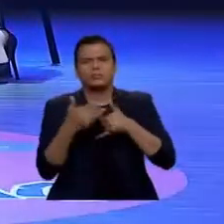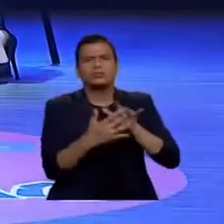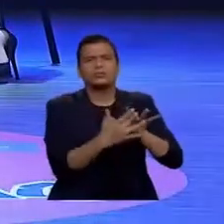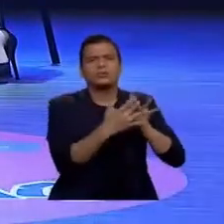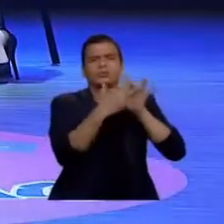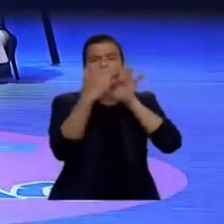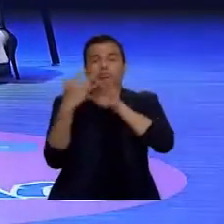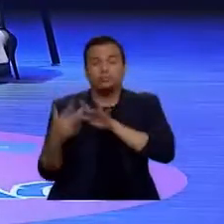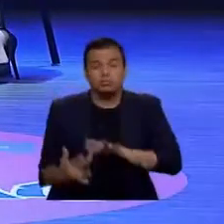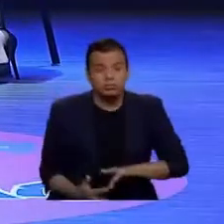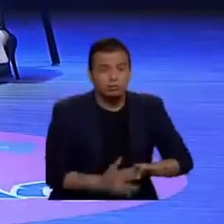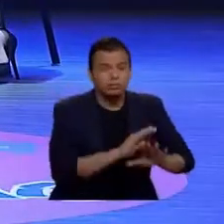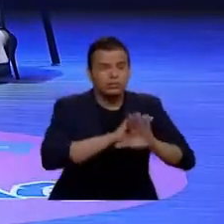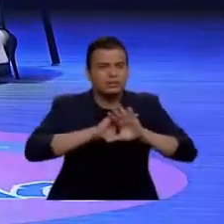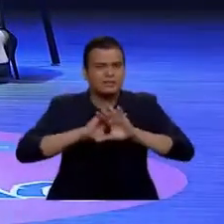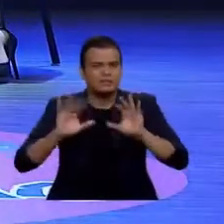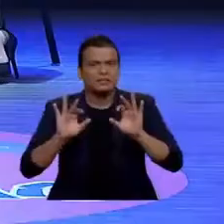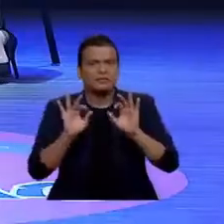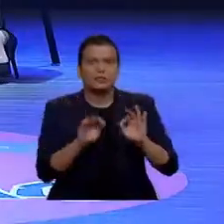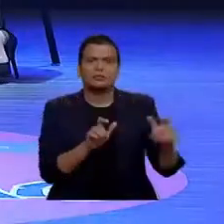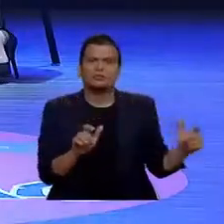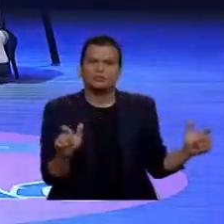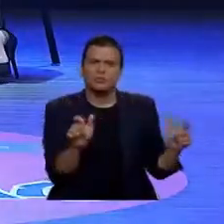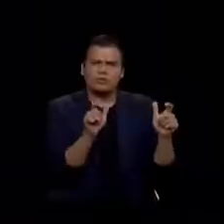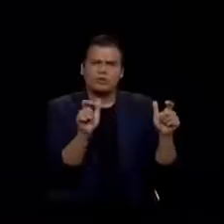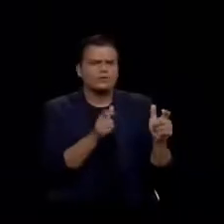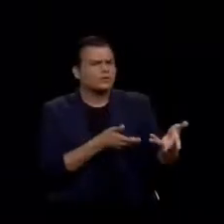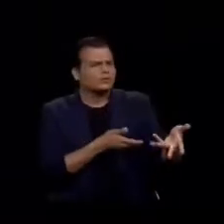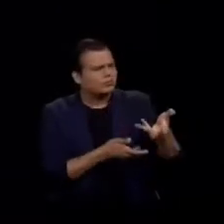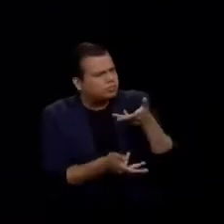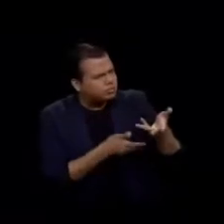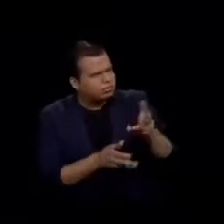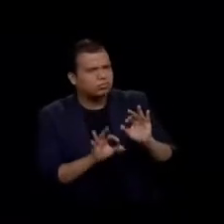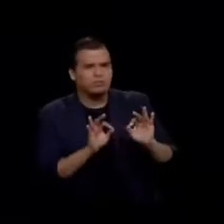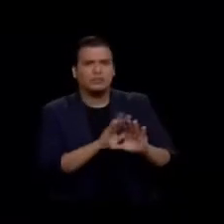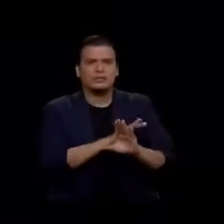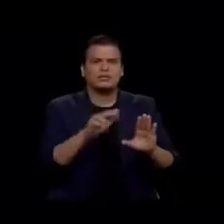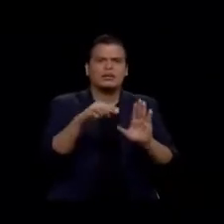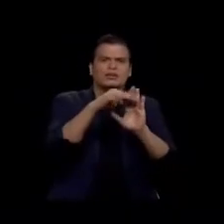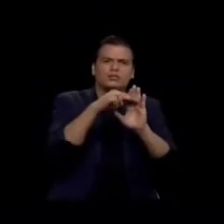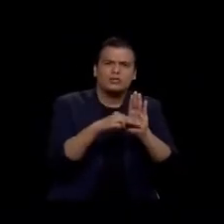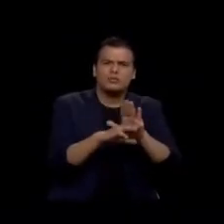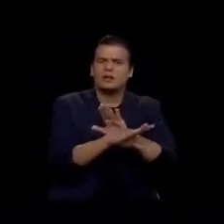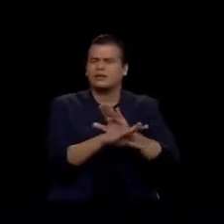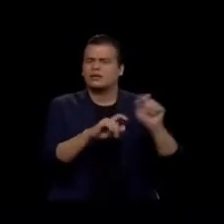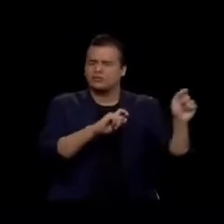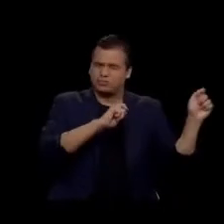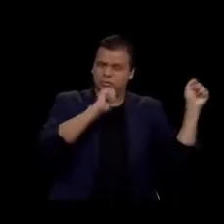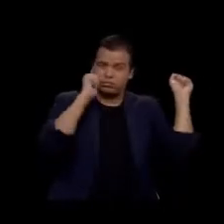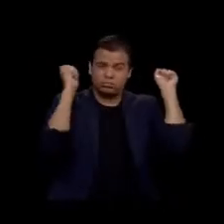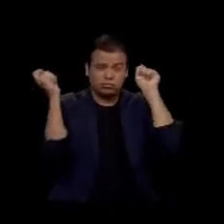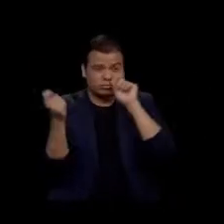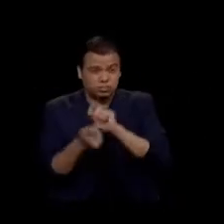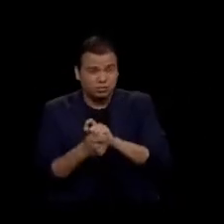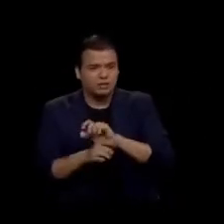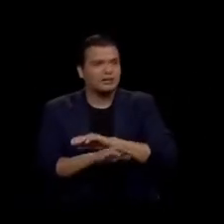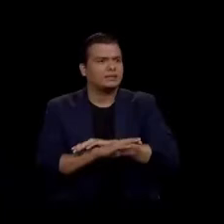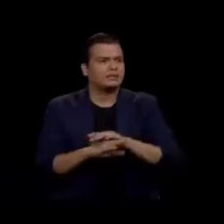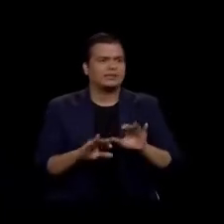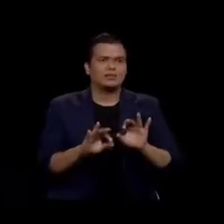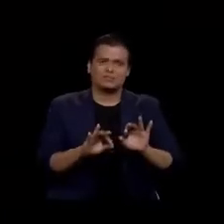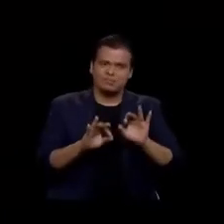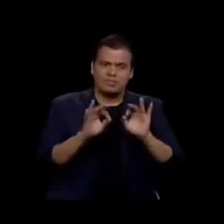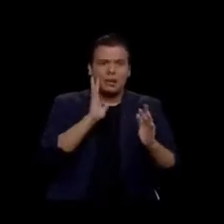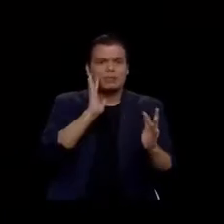tuvimos una gran experiencia con el Congreso, pudimos transformar el marco jurídico de este sector en Colombia, hacerlo un marco